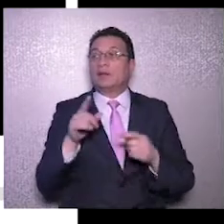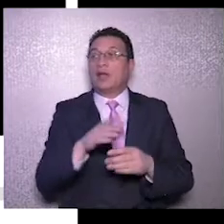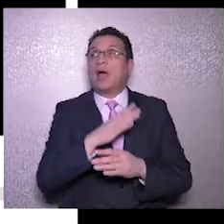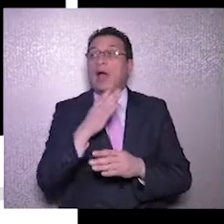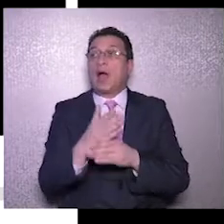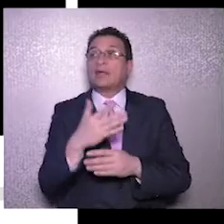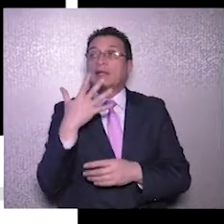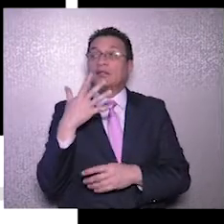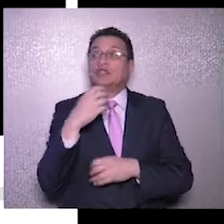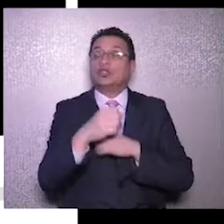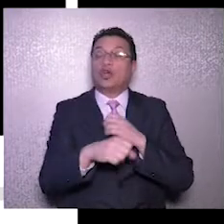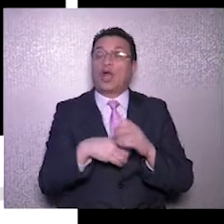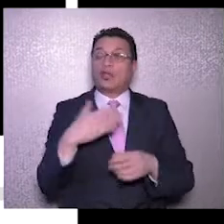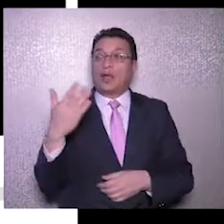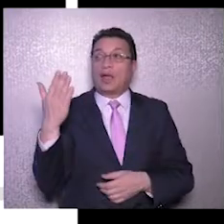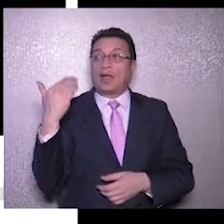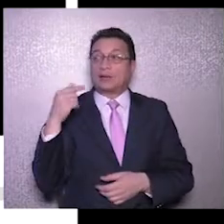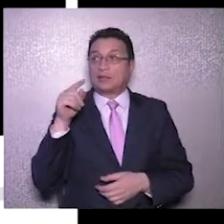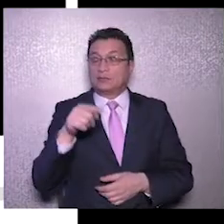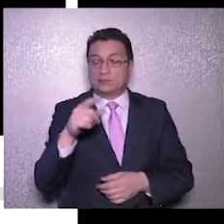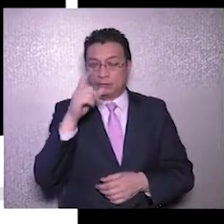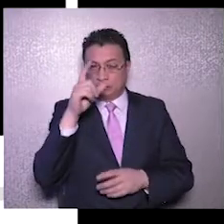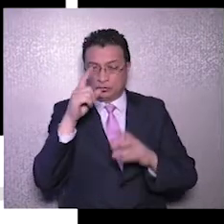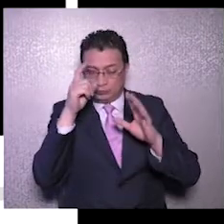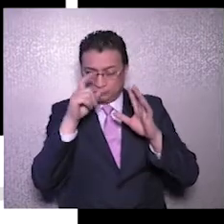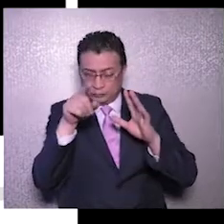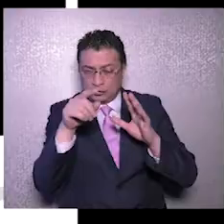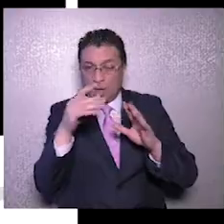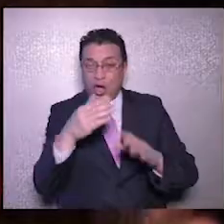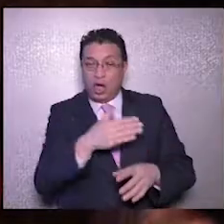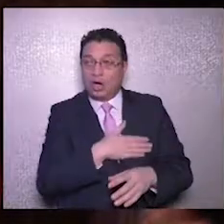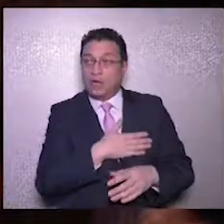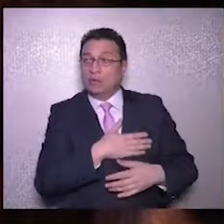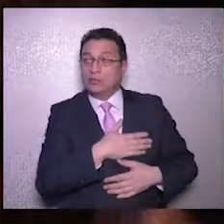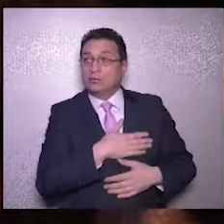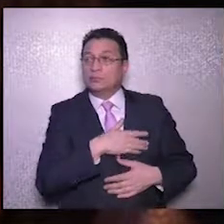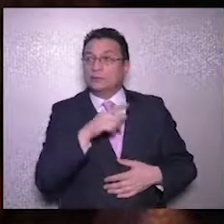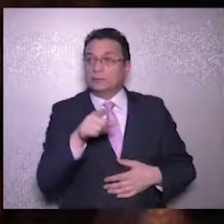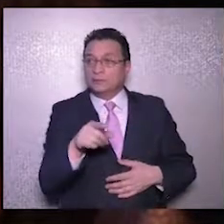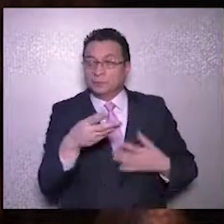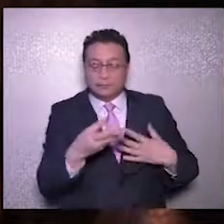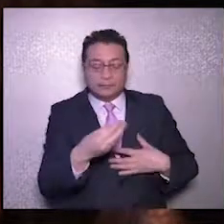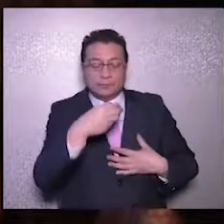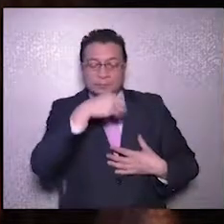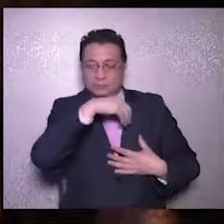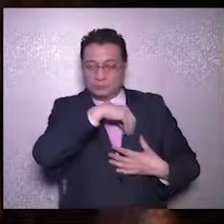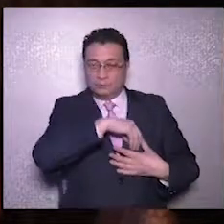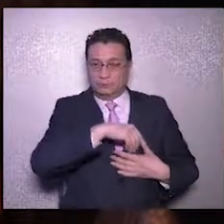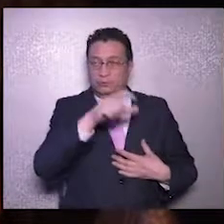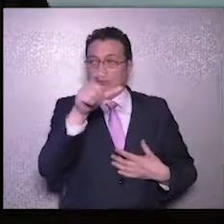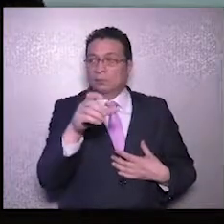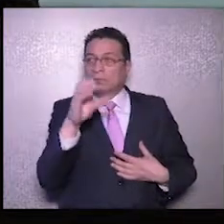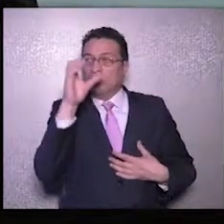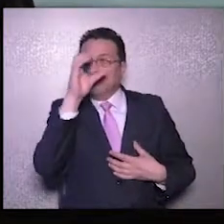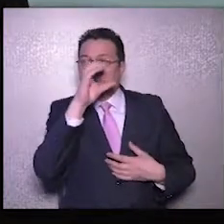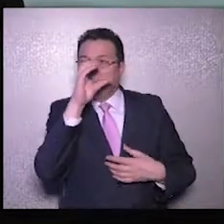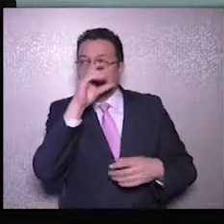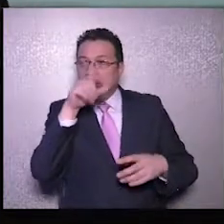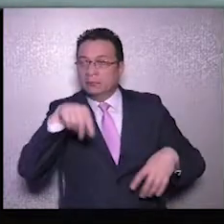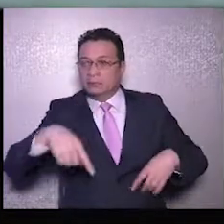5 años atrás, para hacer esta imagen de este corazón, teníamos que internar al paciente, buscarle la arteria